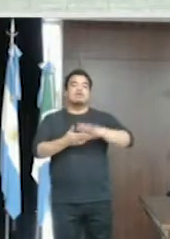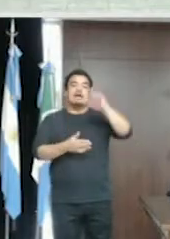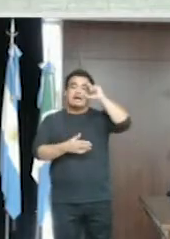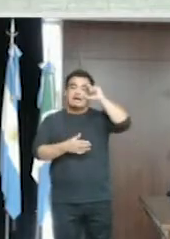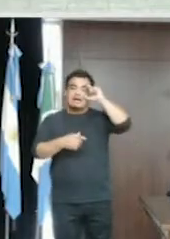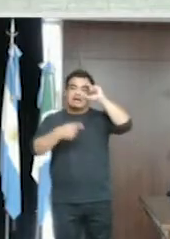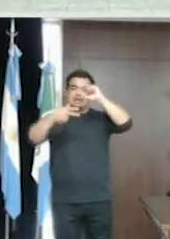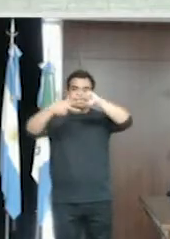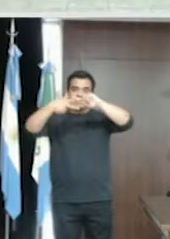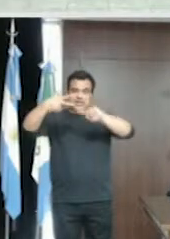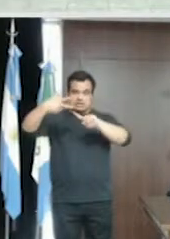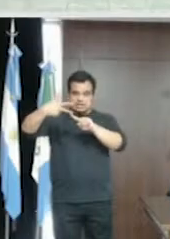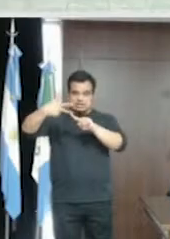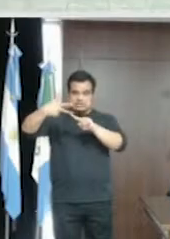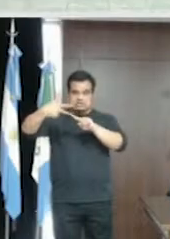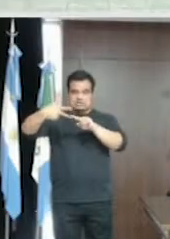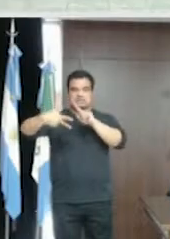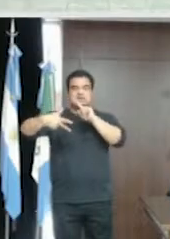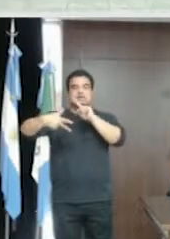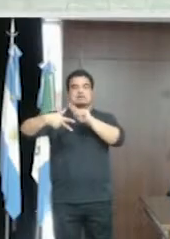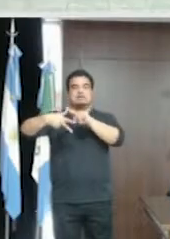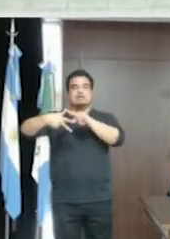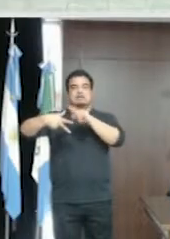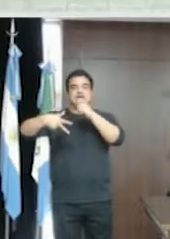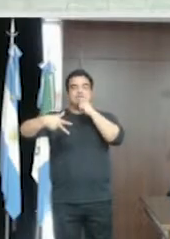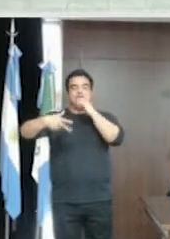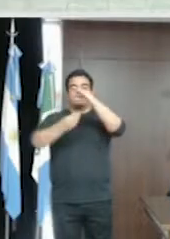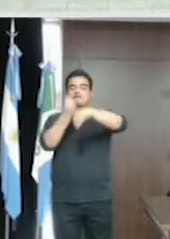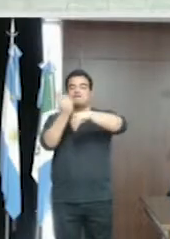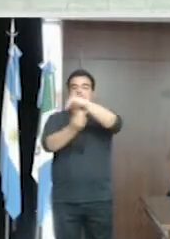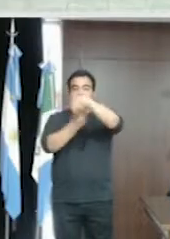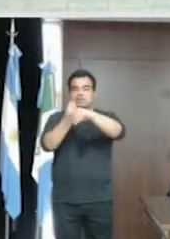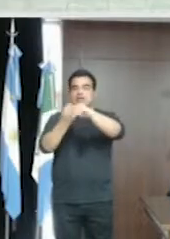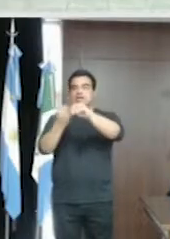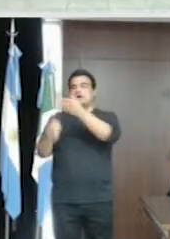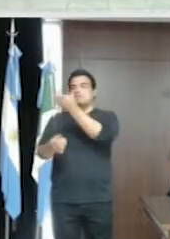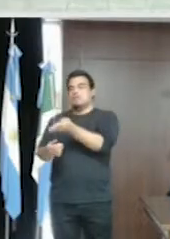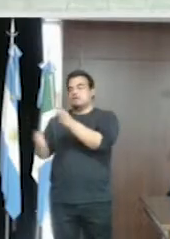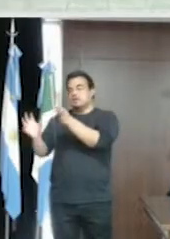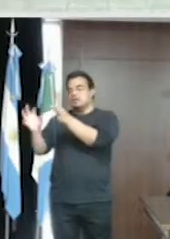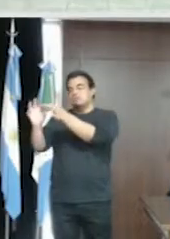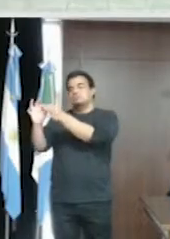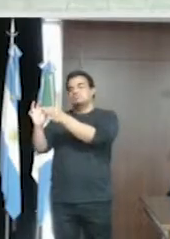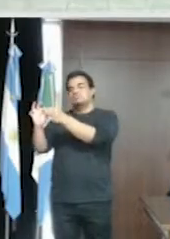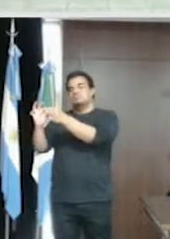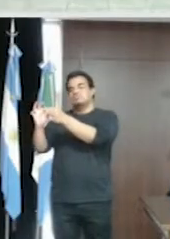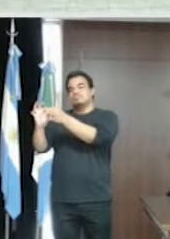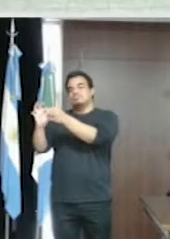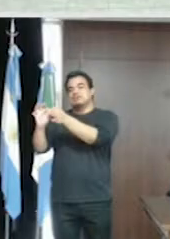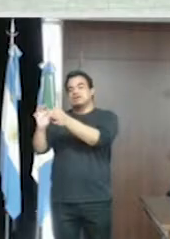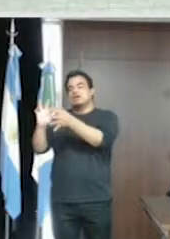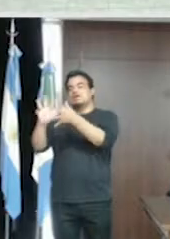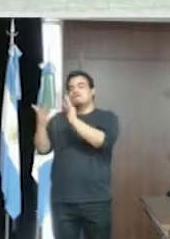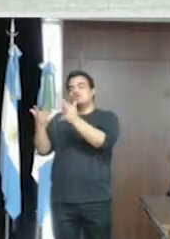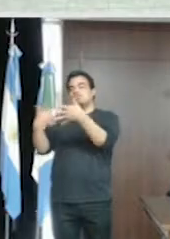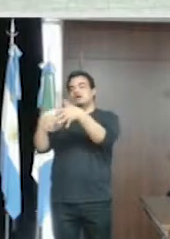que ver de la centralidad del binomio paciente-familia o red vincular, porque muchas veces